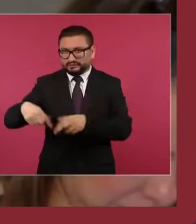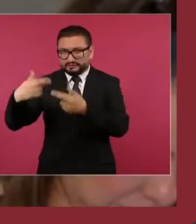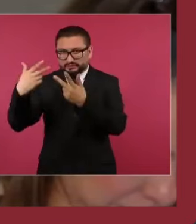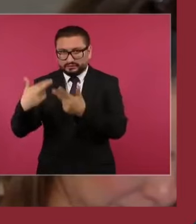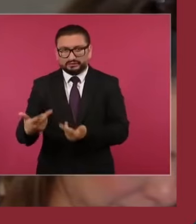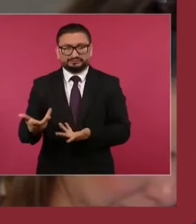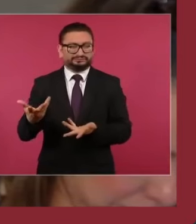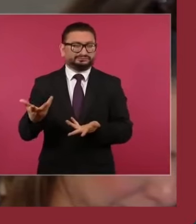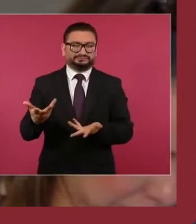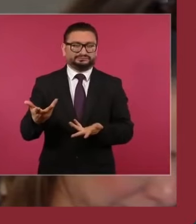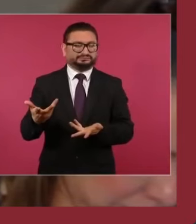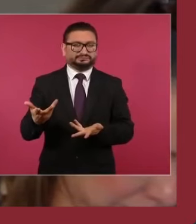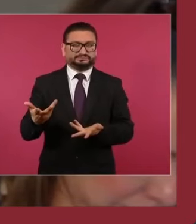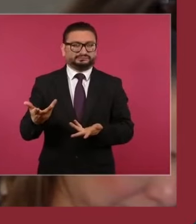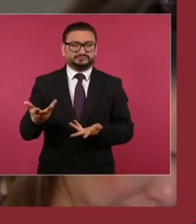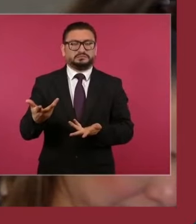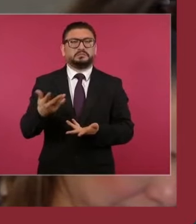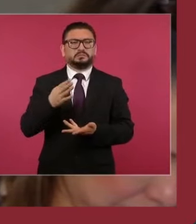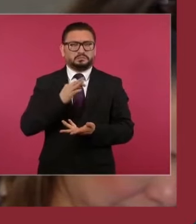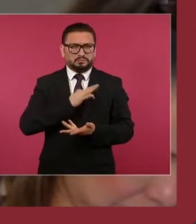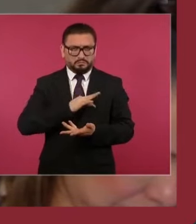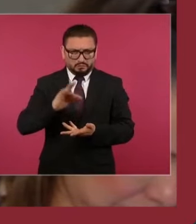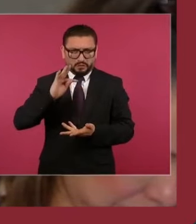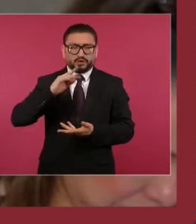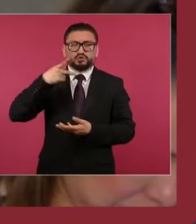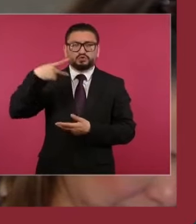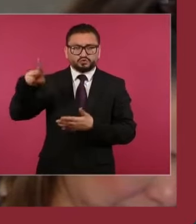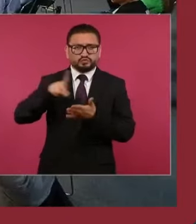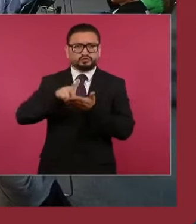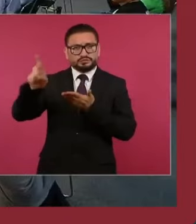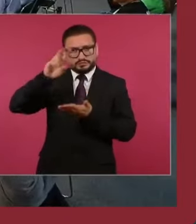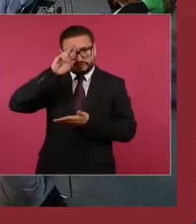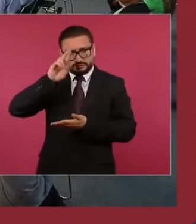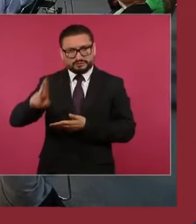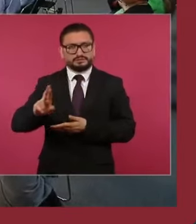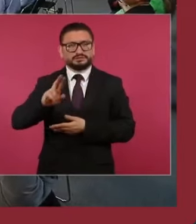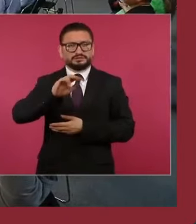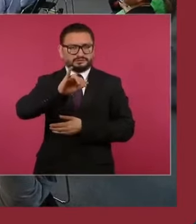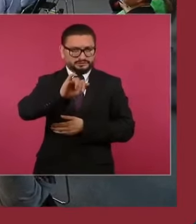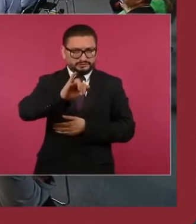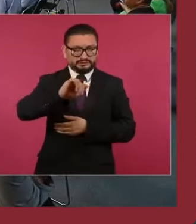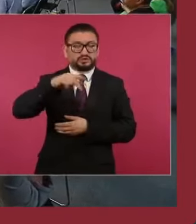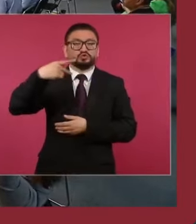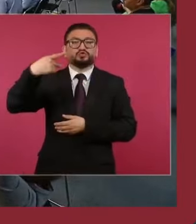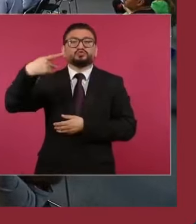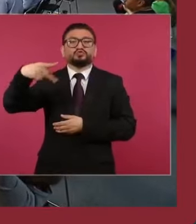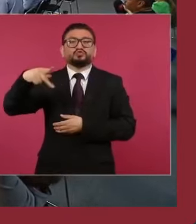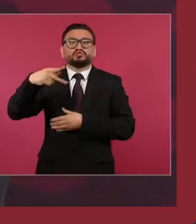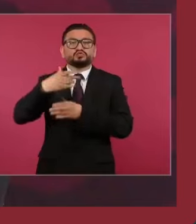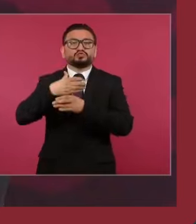Puede ser que les dejen a salvo sus derechos, su propiedad,